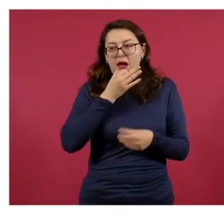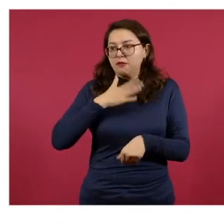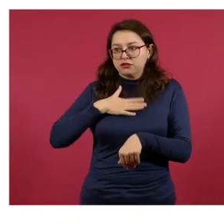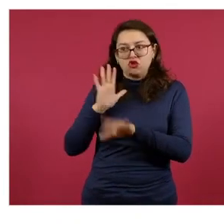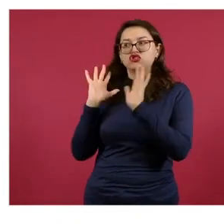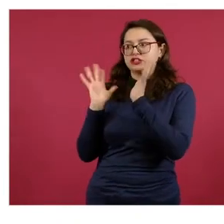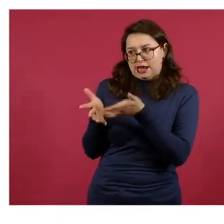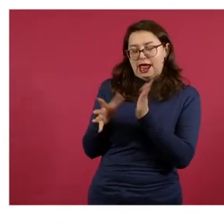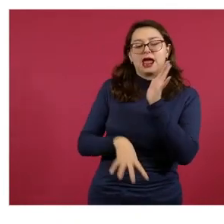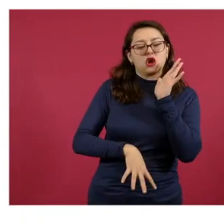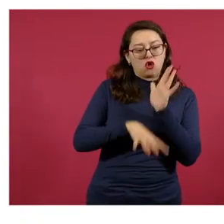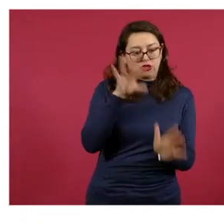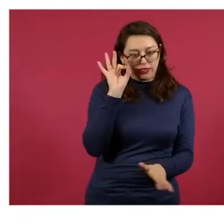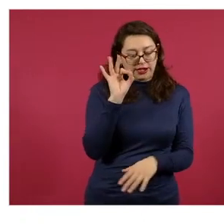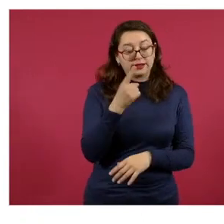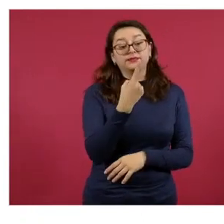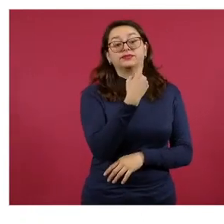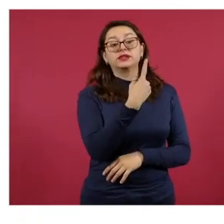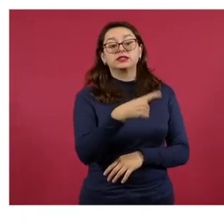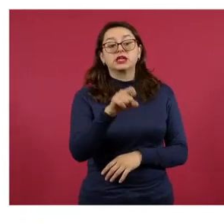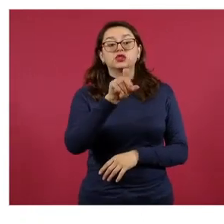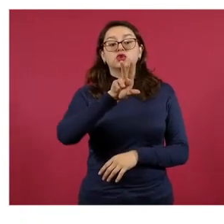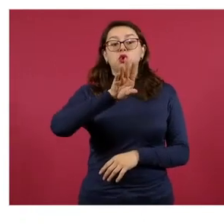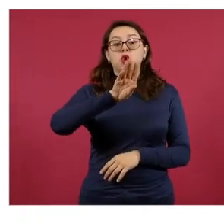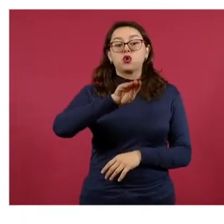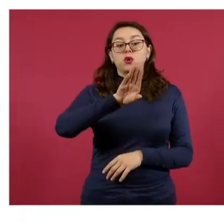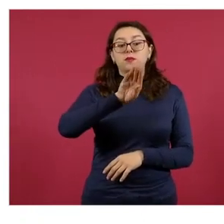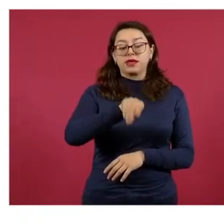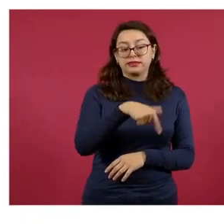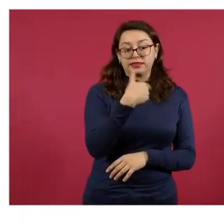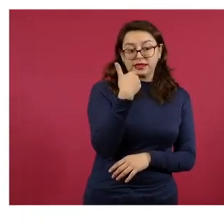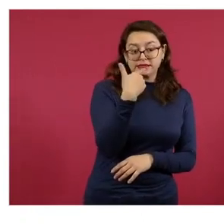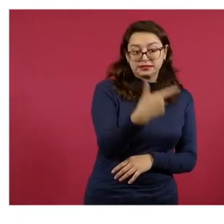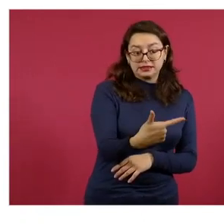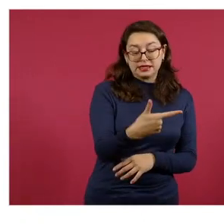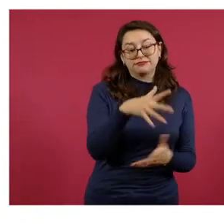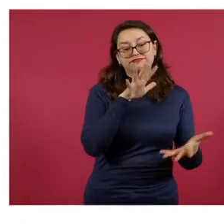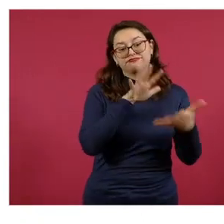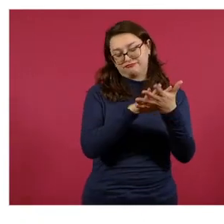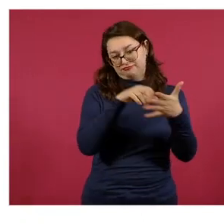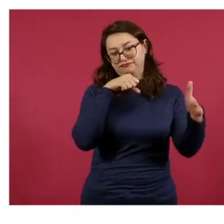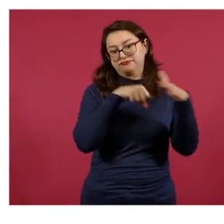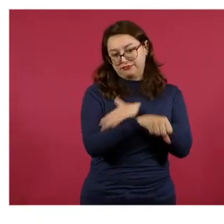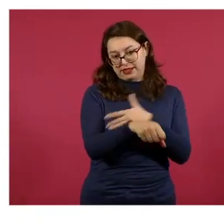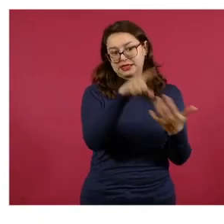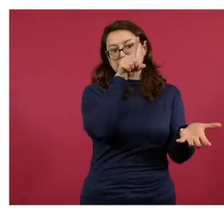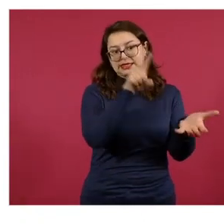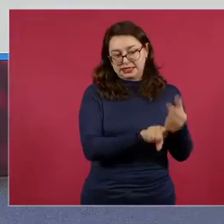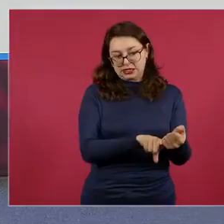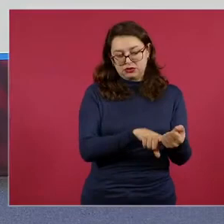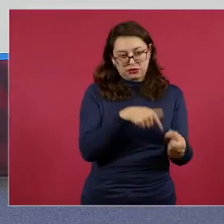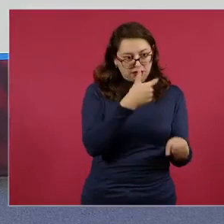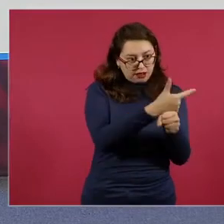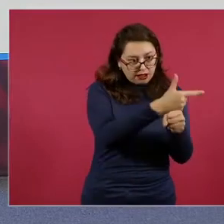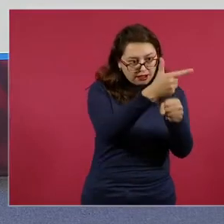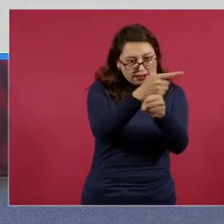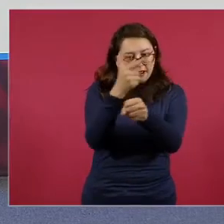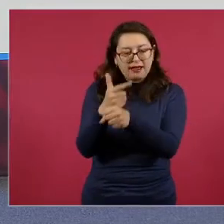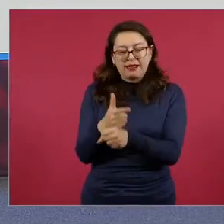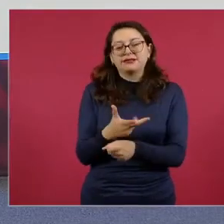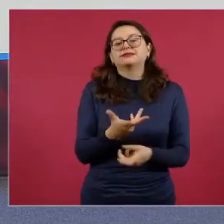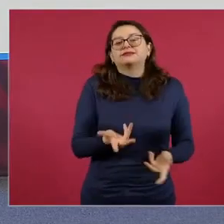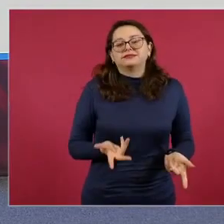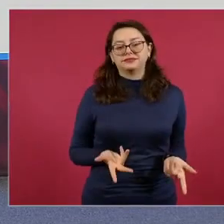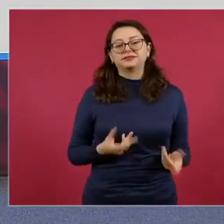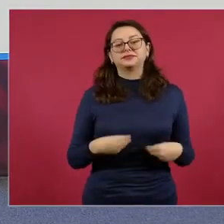personas, y a 197 los hemos encontrado en centros penitenciarios. Están localizados porque sabemos